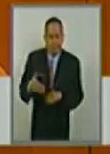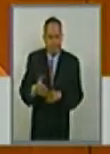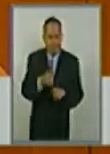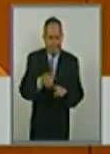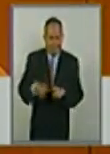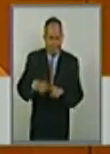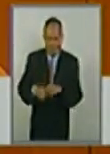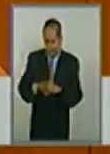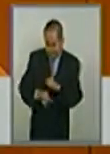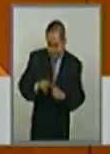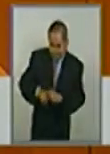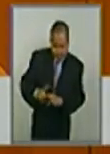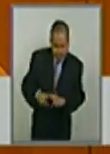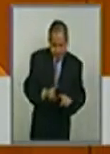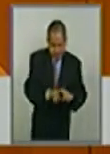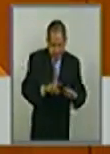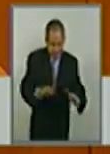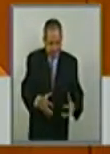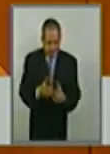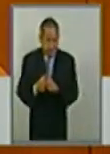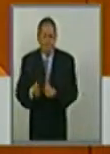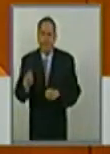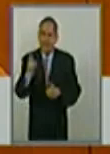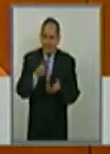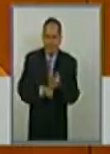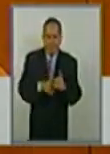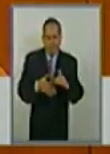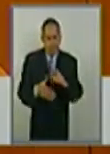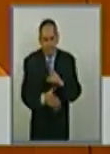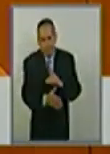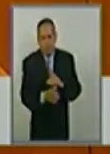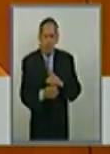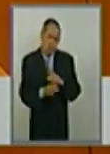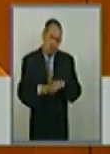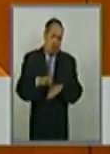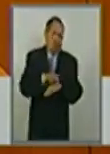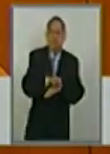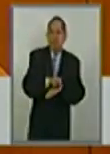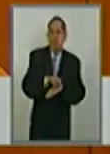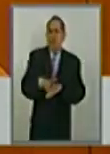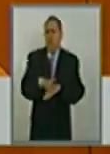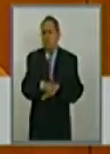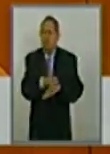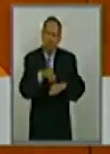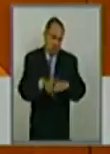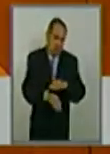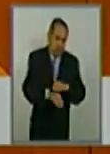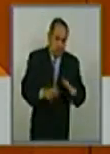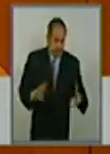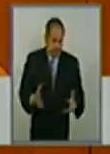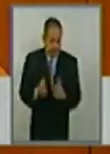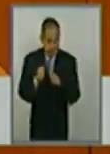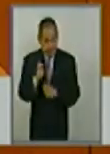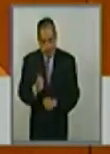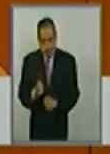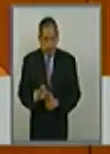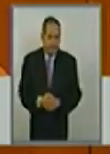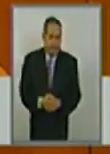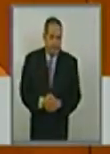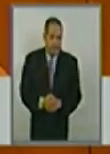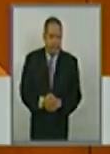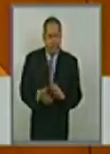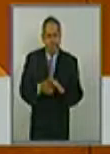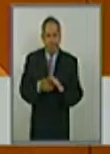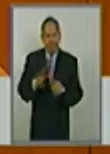especies biológicas cuyo medio de vida parcial o temporal sea el agua. Al hablar de este tipo